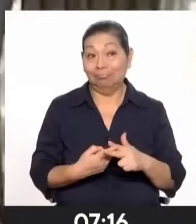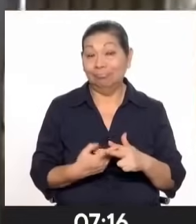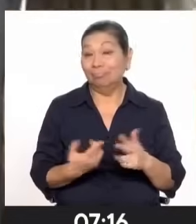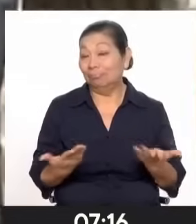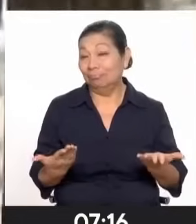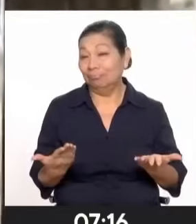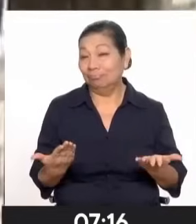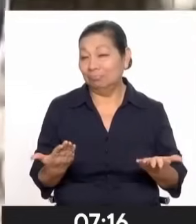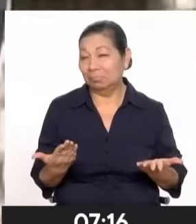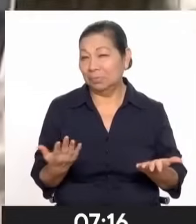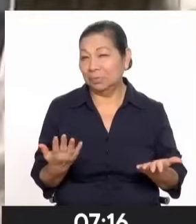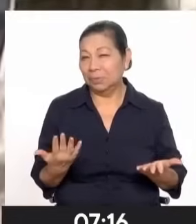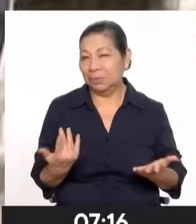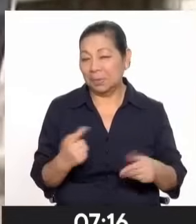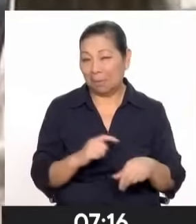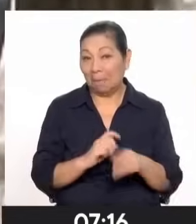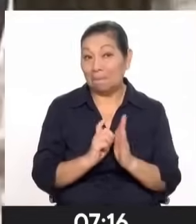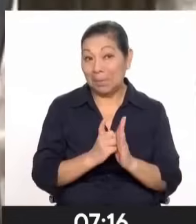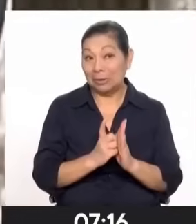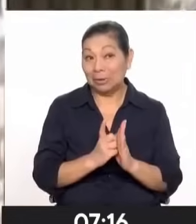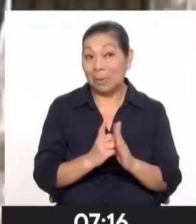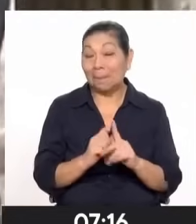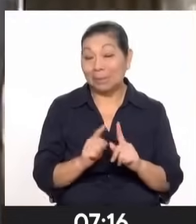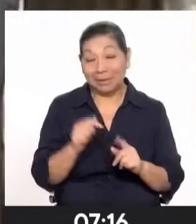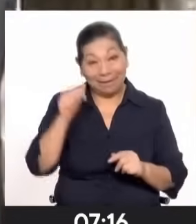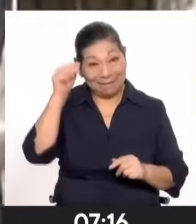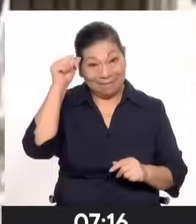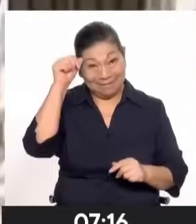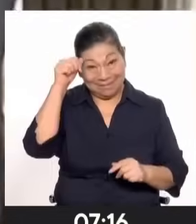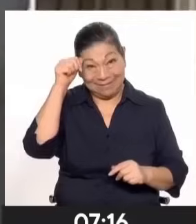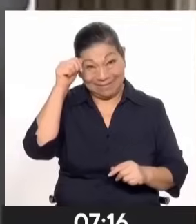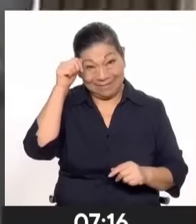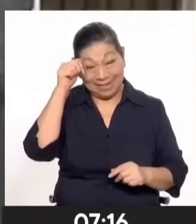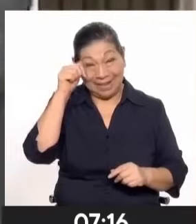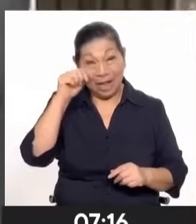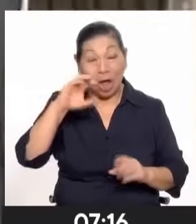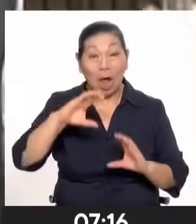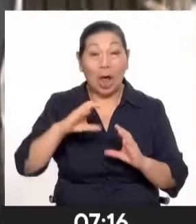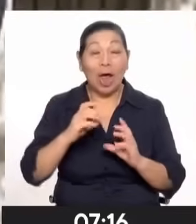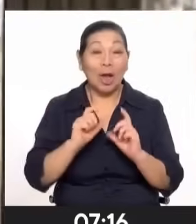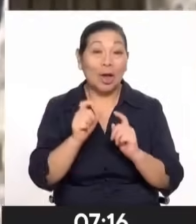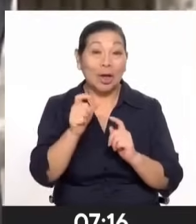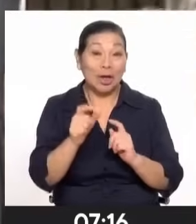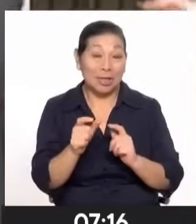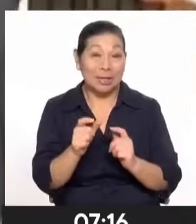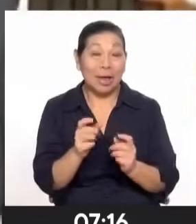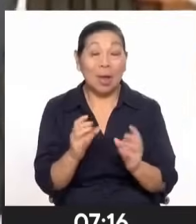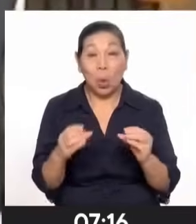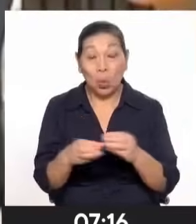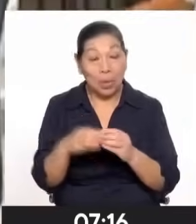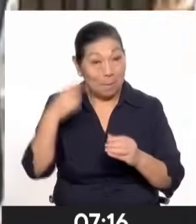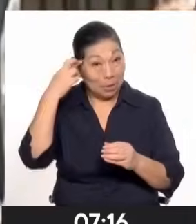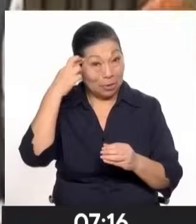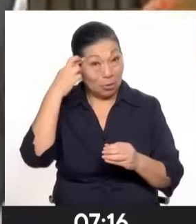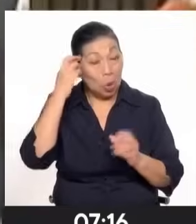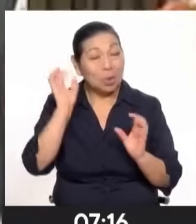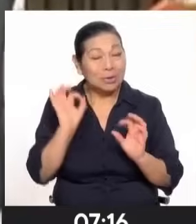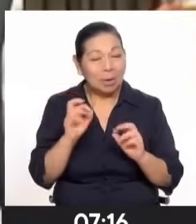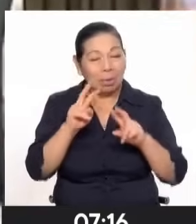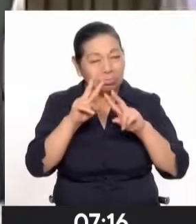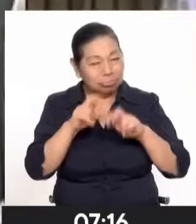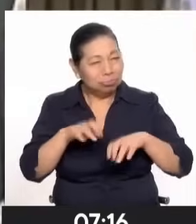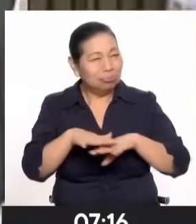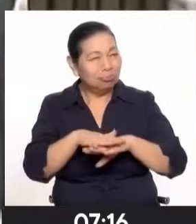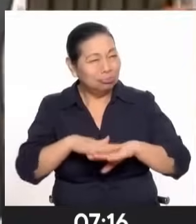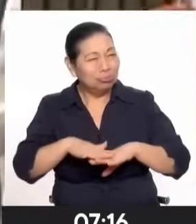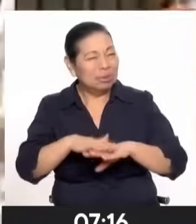ya hace varios minutos. Recordemos que el legislador de Cambio Democrático Juntos por el Perú viene siendo